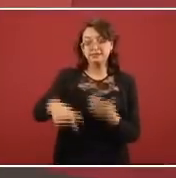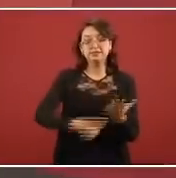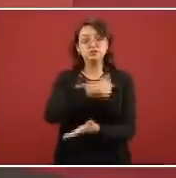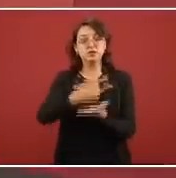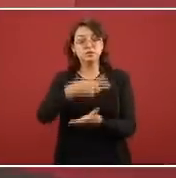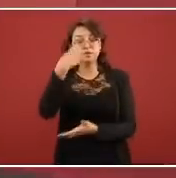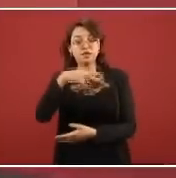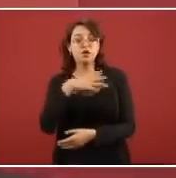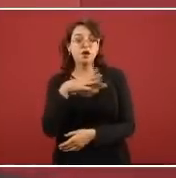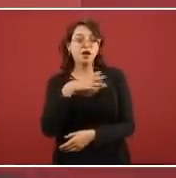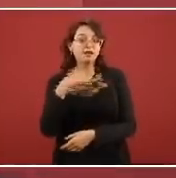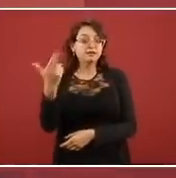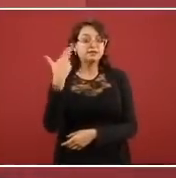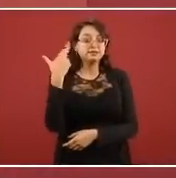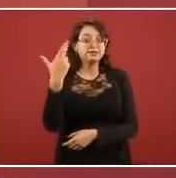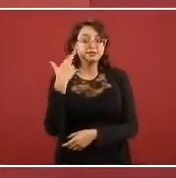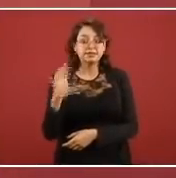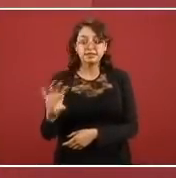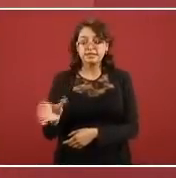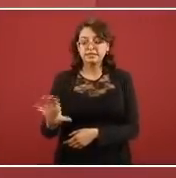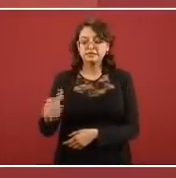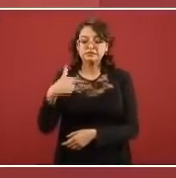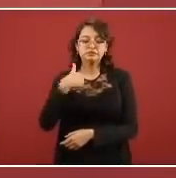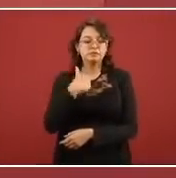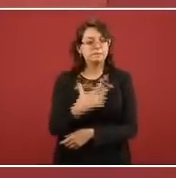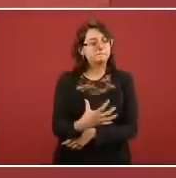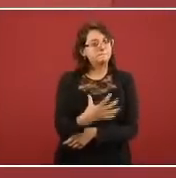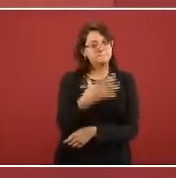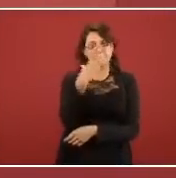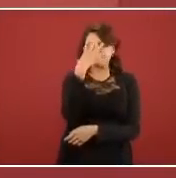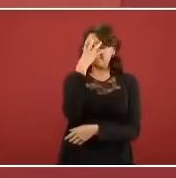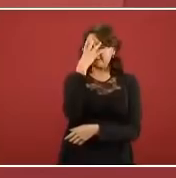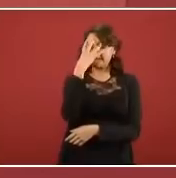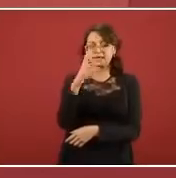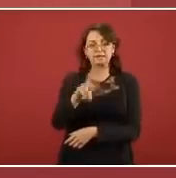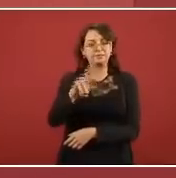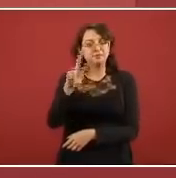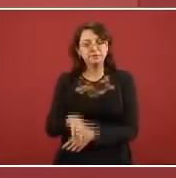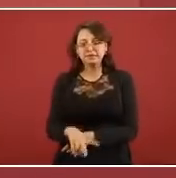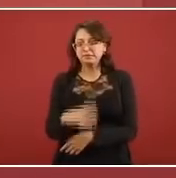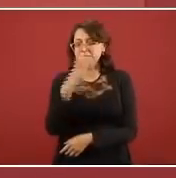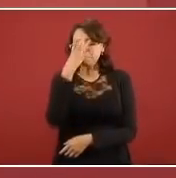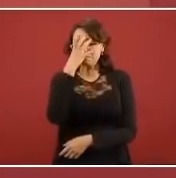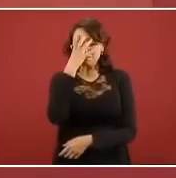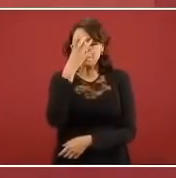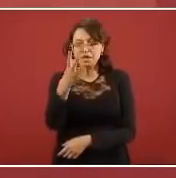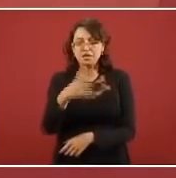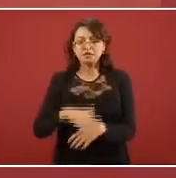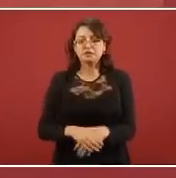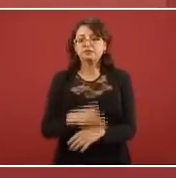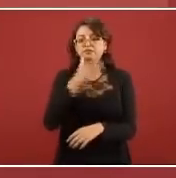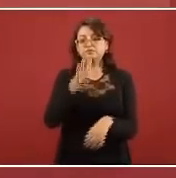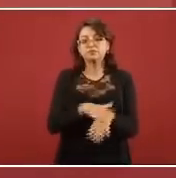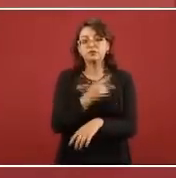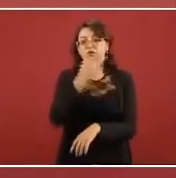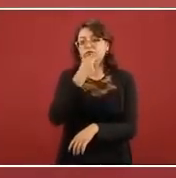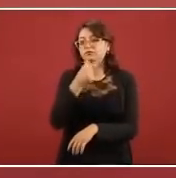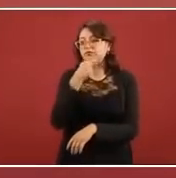ciudad que me dio hasta pena con el conductor. Me estaba